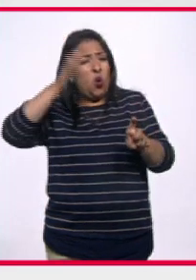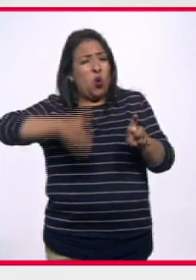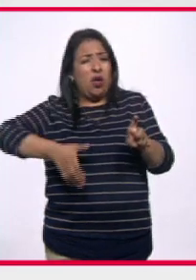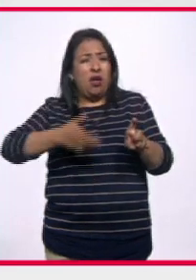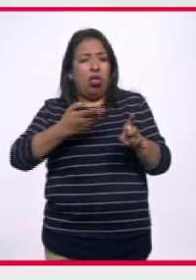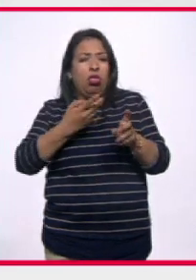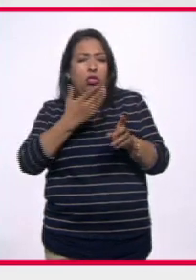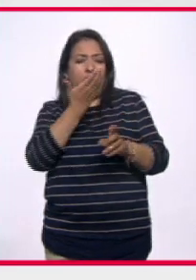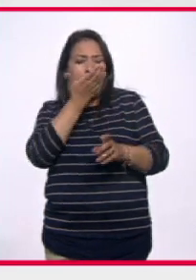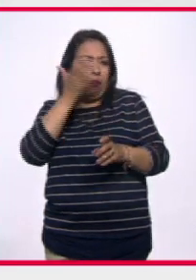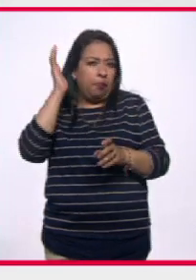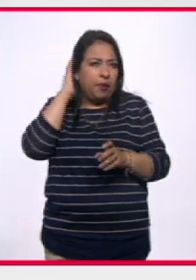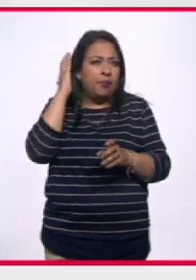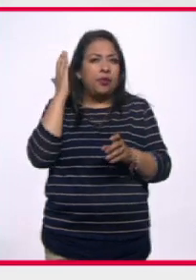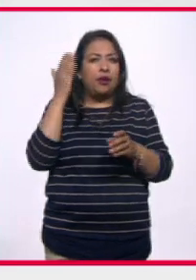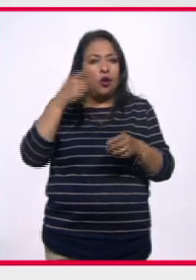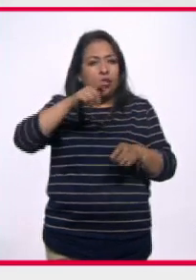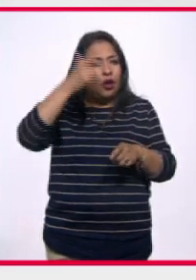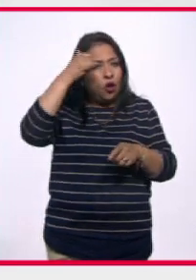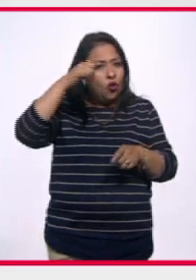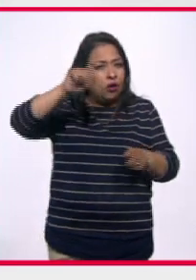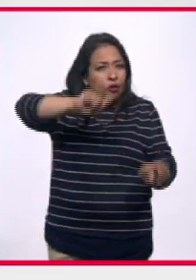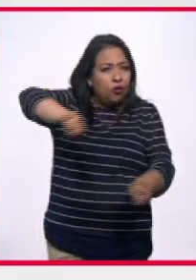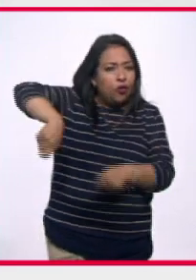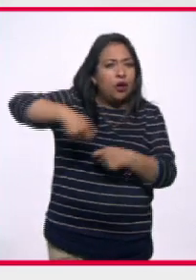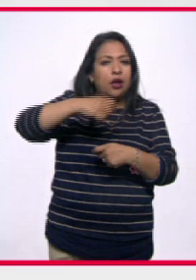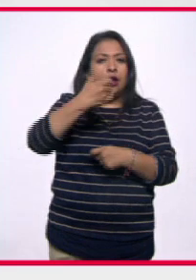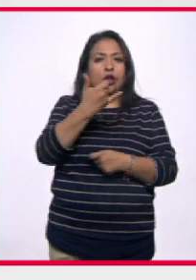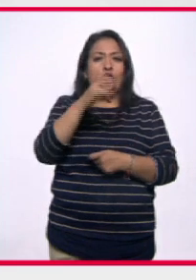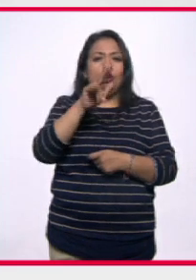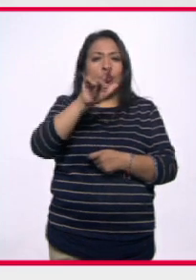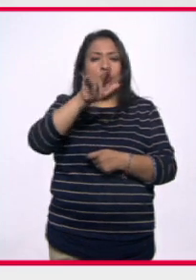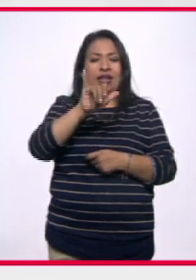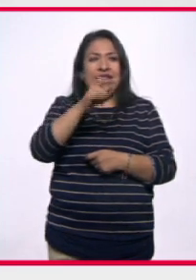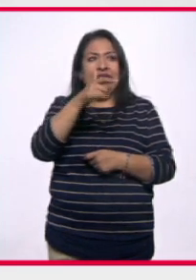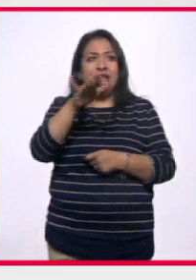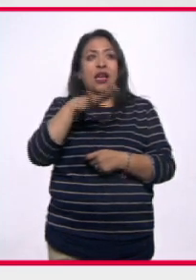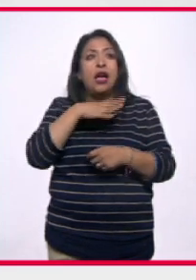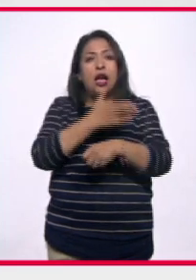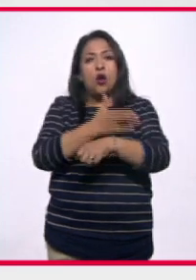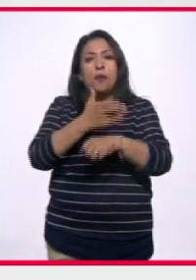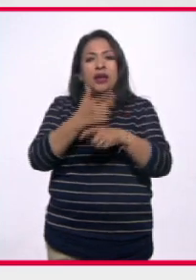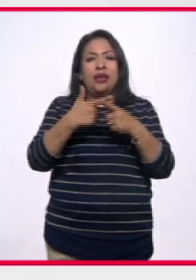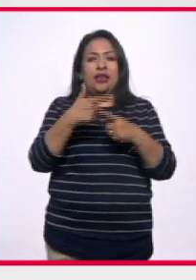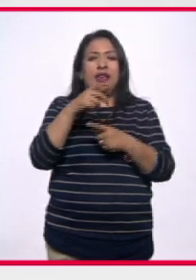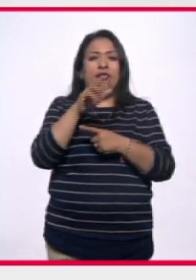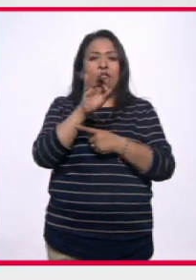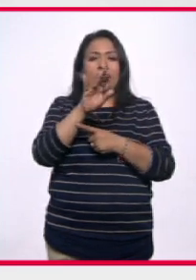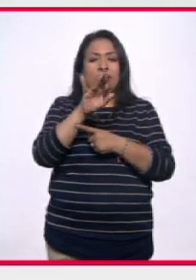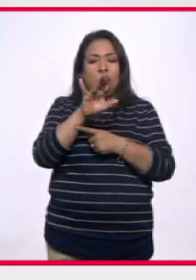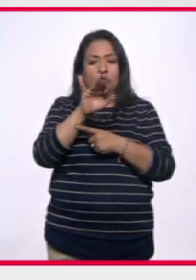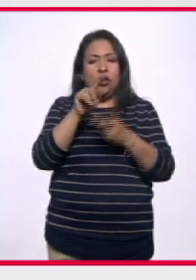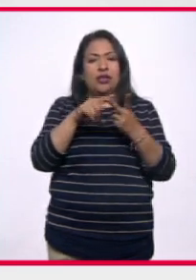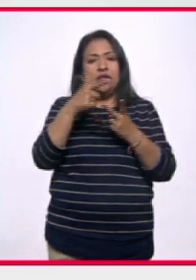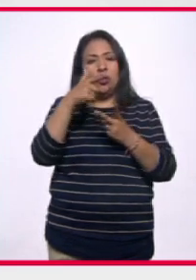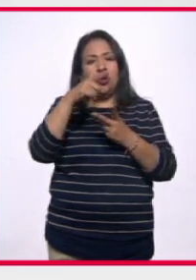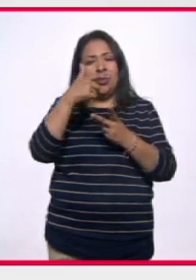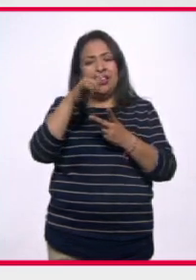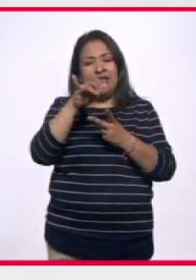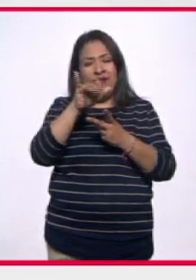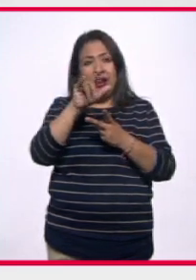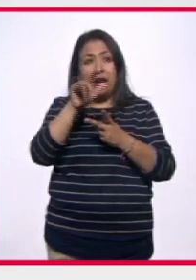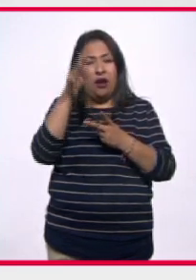la fiesta brava con yuli garcía a estar acompañada de los filósofos francisco castro y gibran larrauri